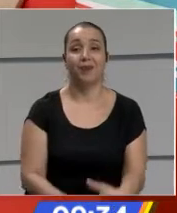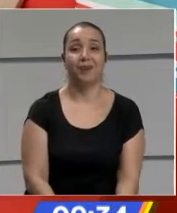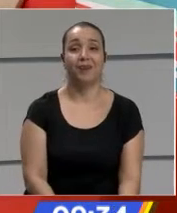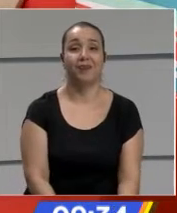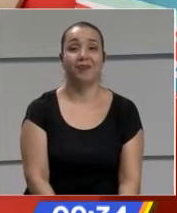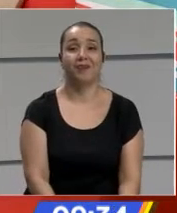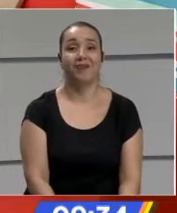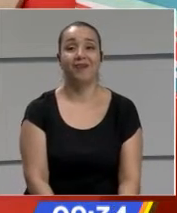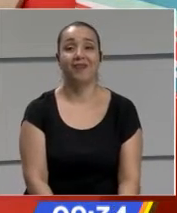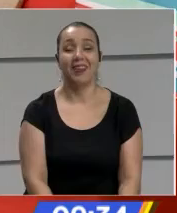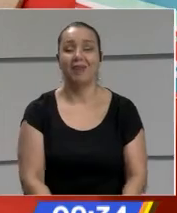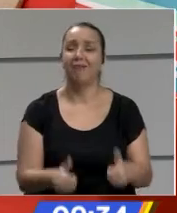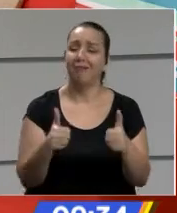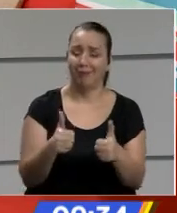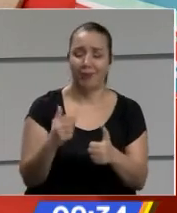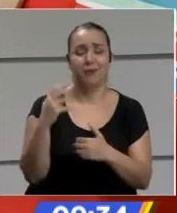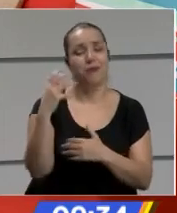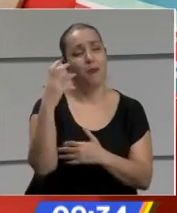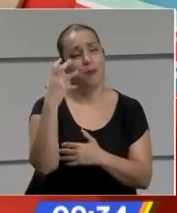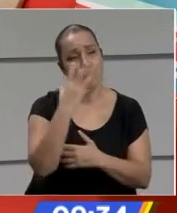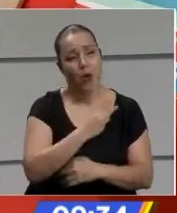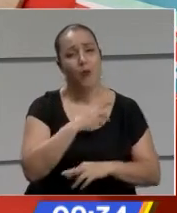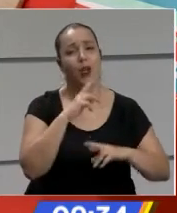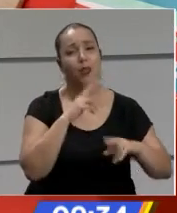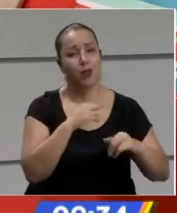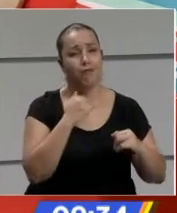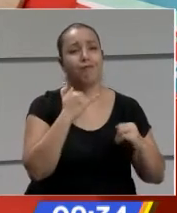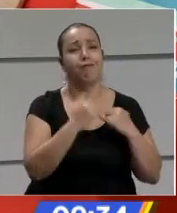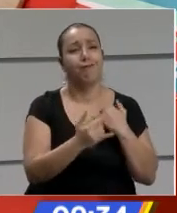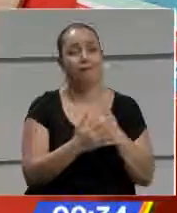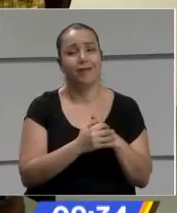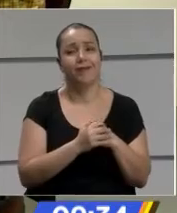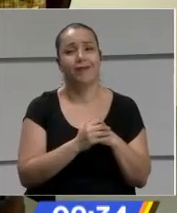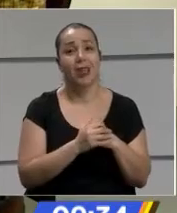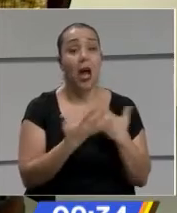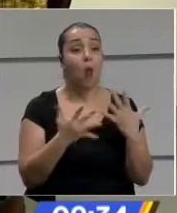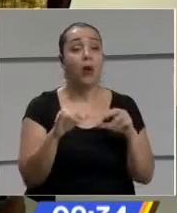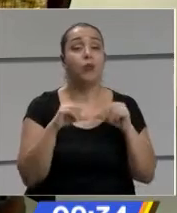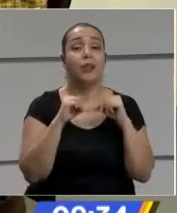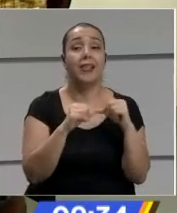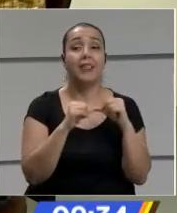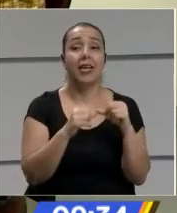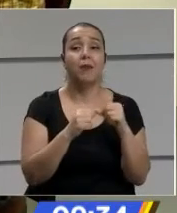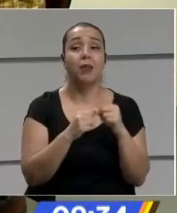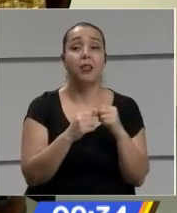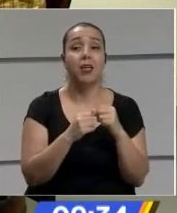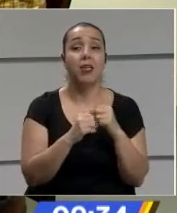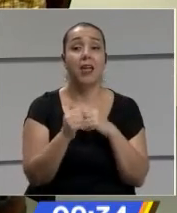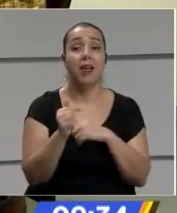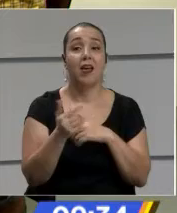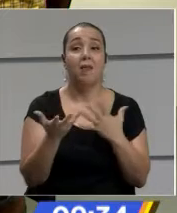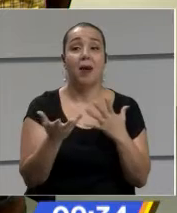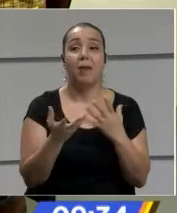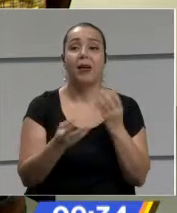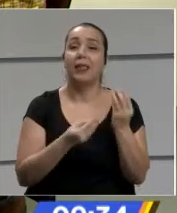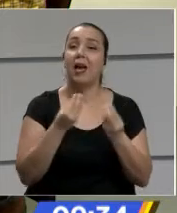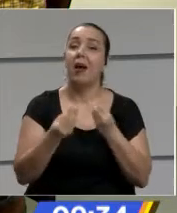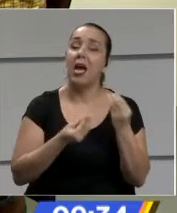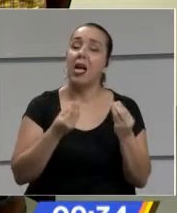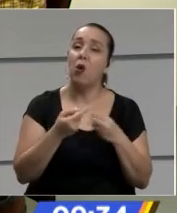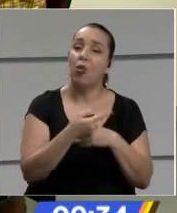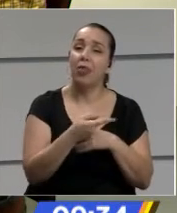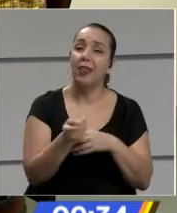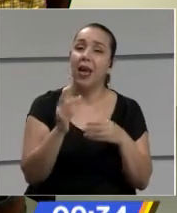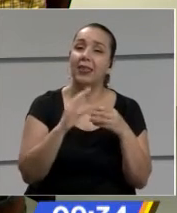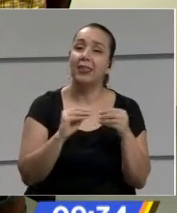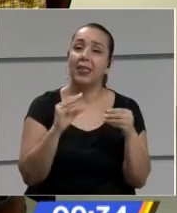bien. Hermoso, ¿verdad? Ok, ¿con qué continuamos ahora? Muy bien, bueno, ¿qué nos deja